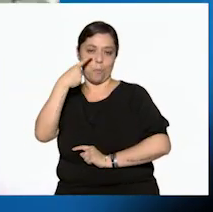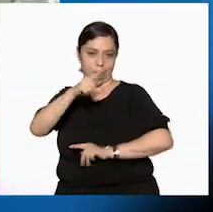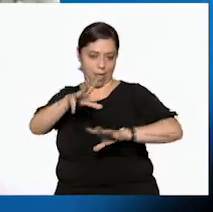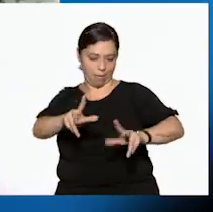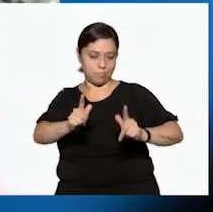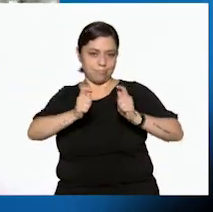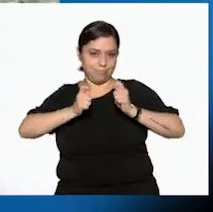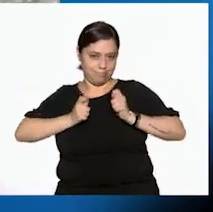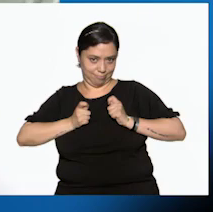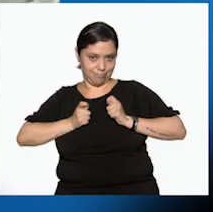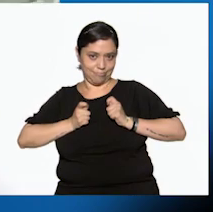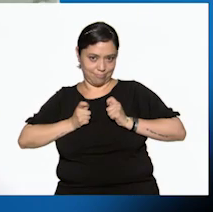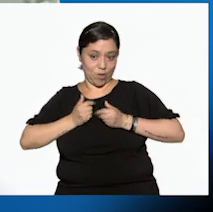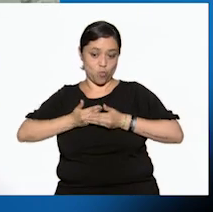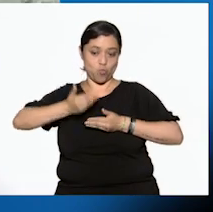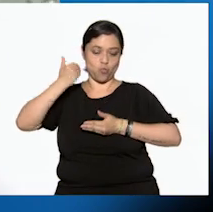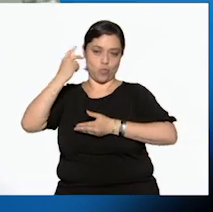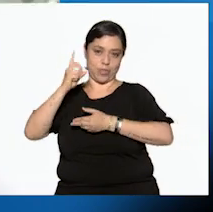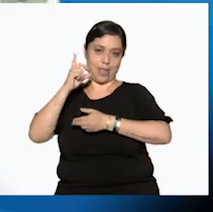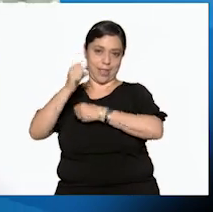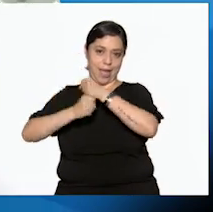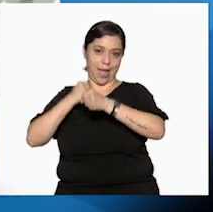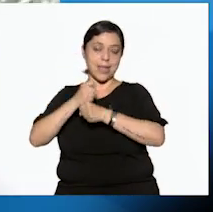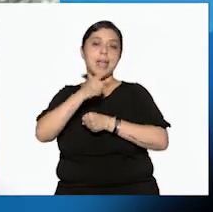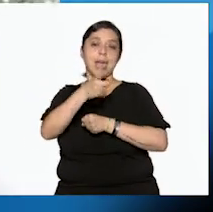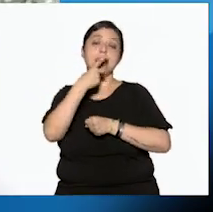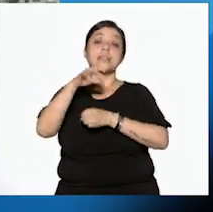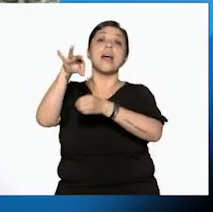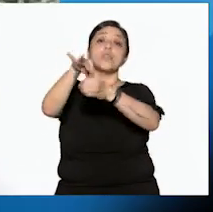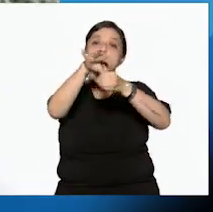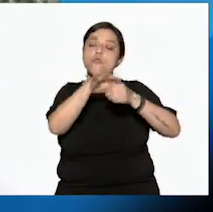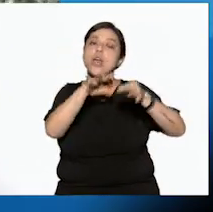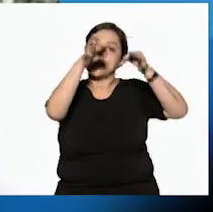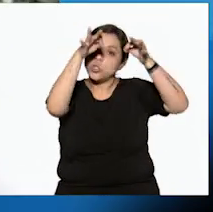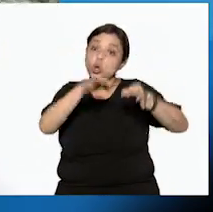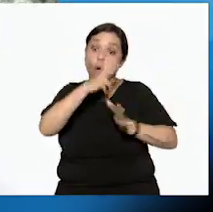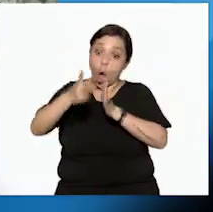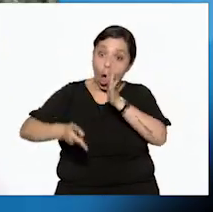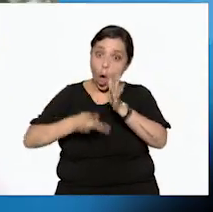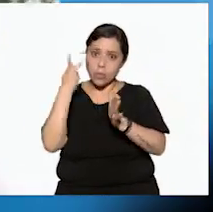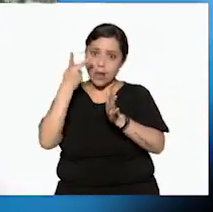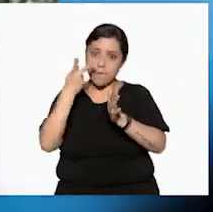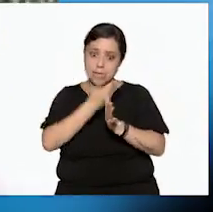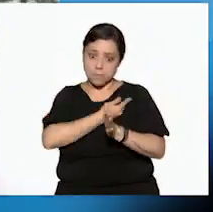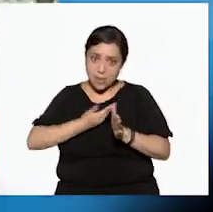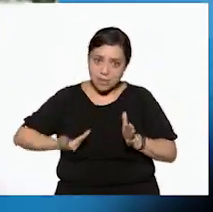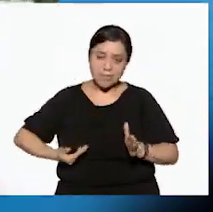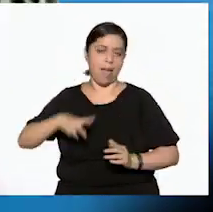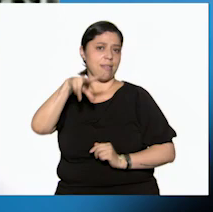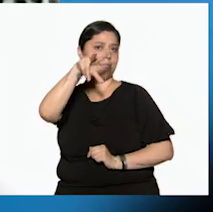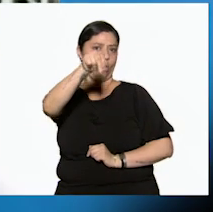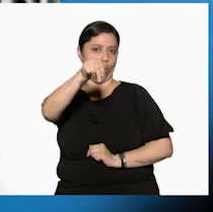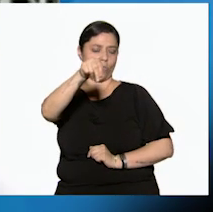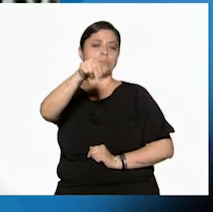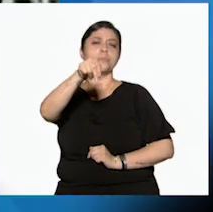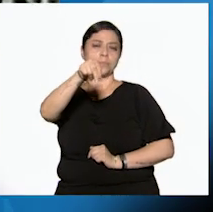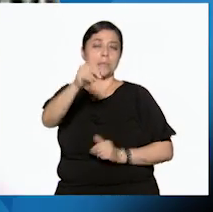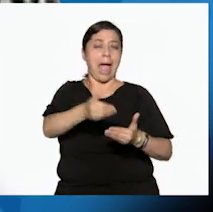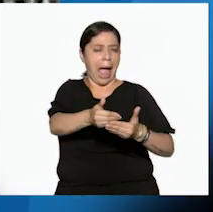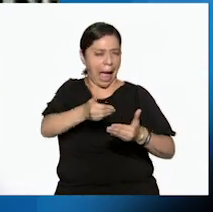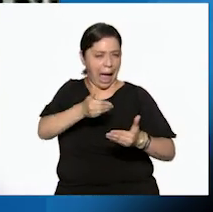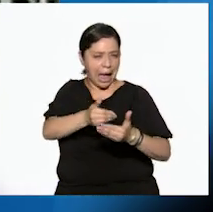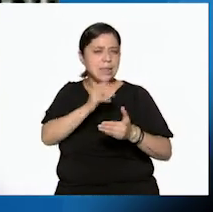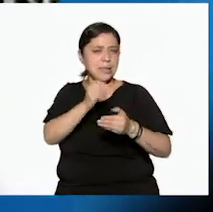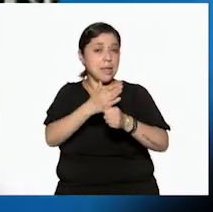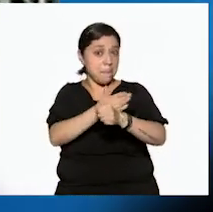poder 30 años atrás: sufragio efectivo, no reelección. Poco antes de los comicios,